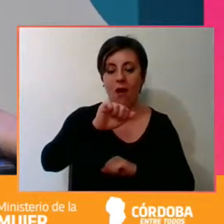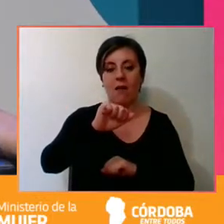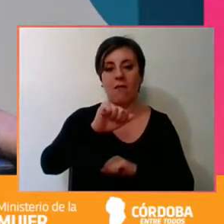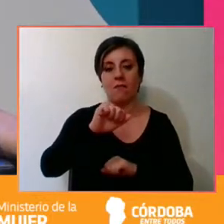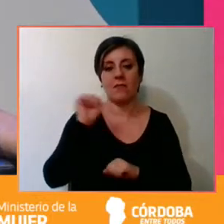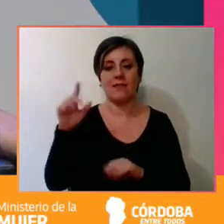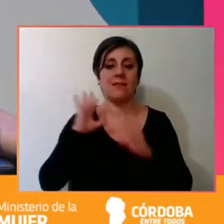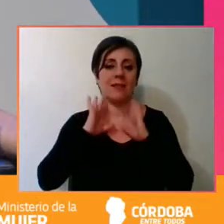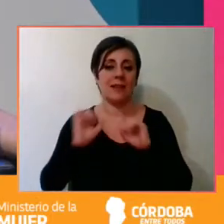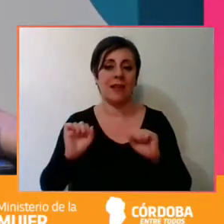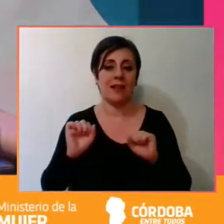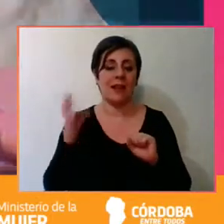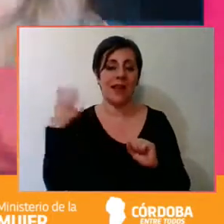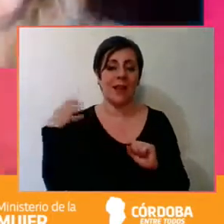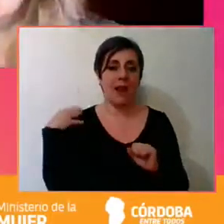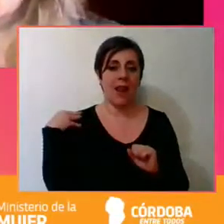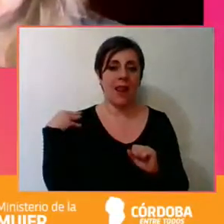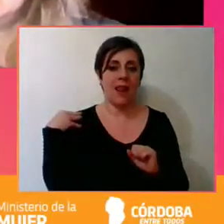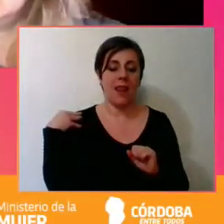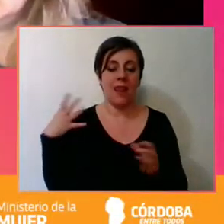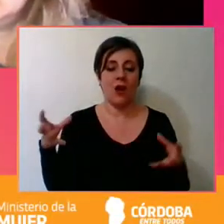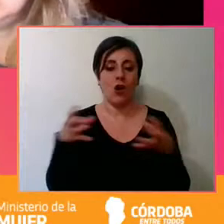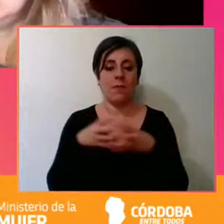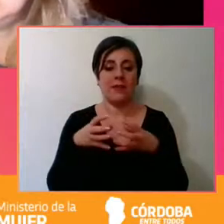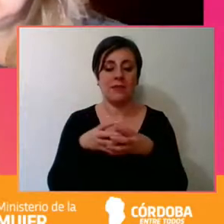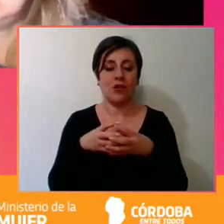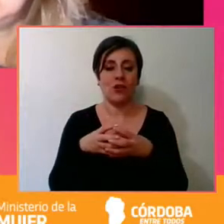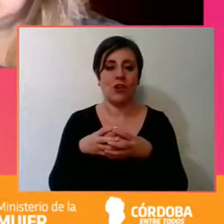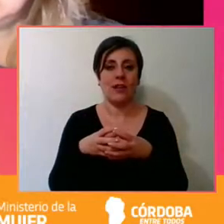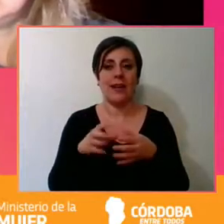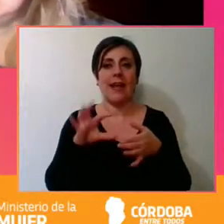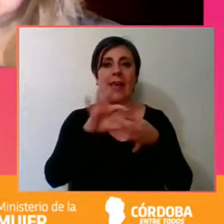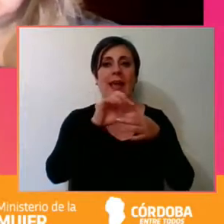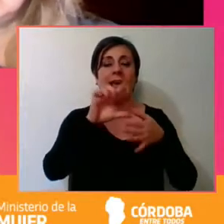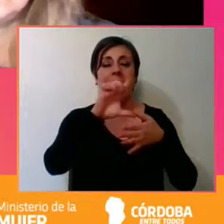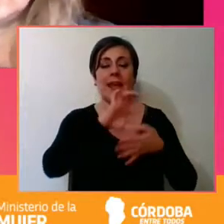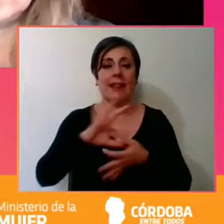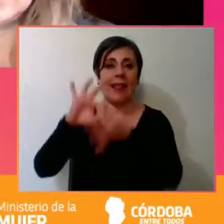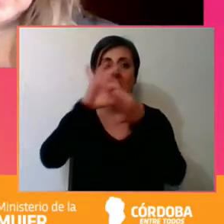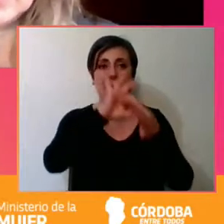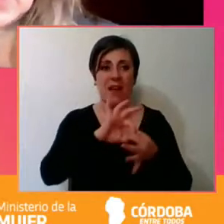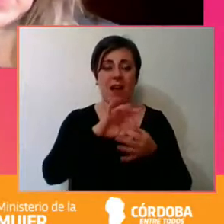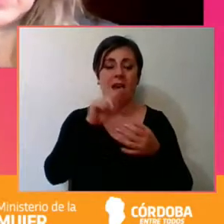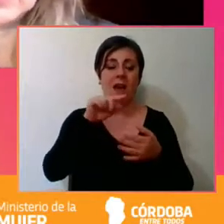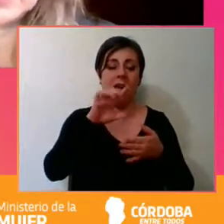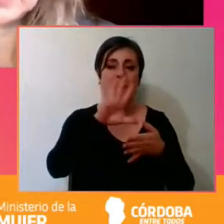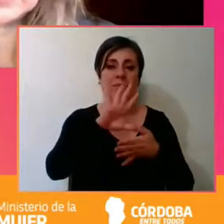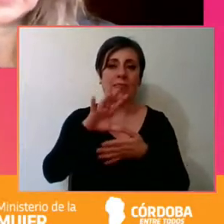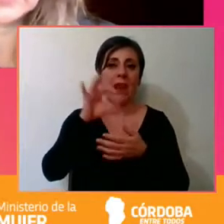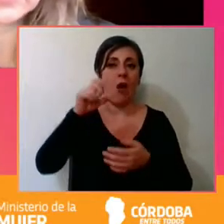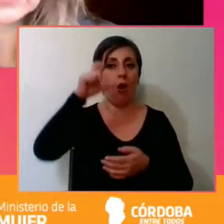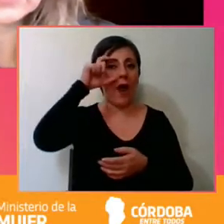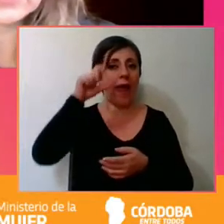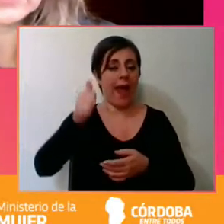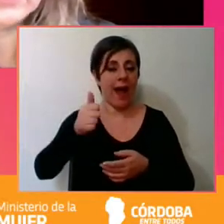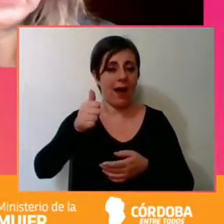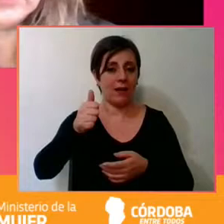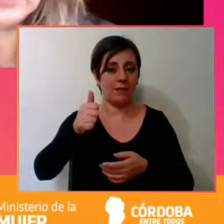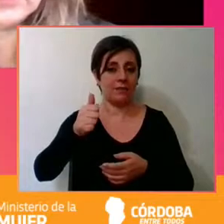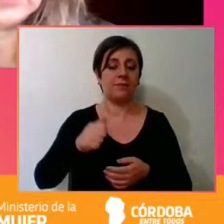secretaria general de la Comisión Interamericana de Mujeres de la OEA, Organización de